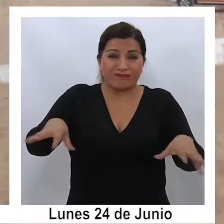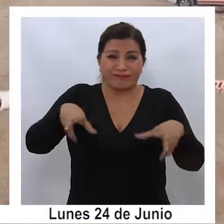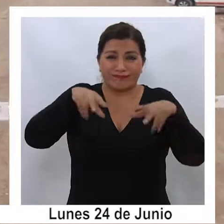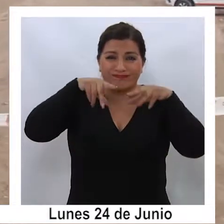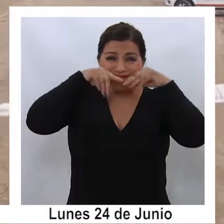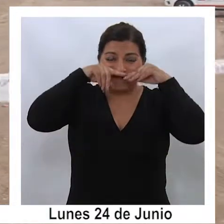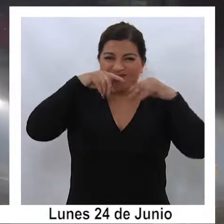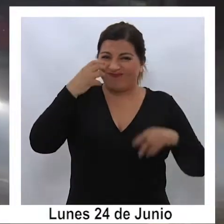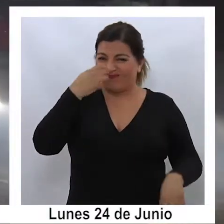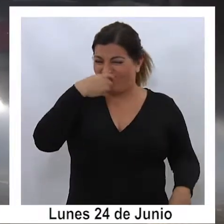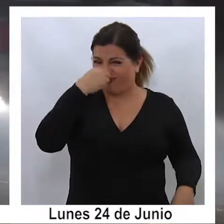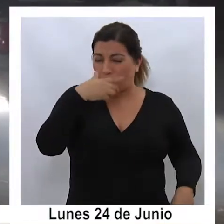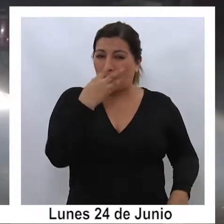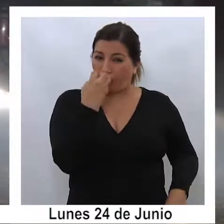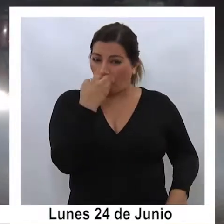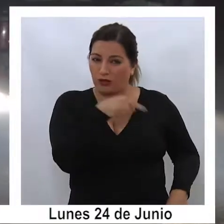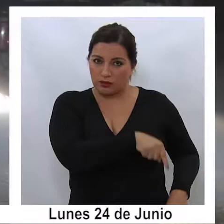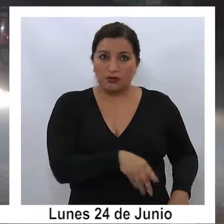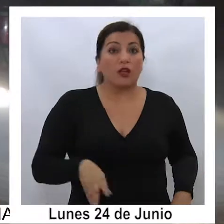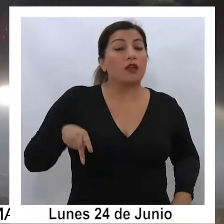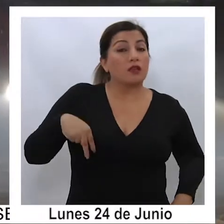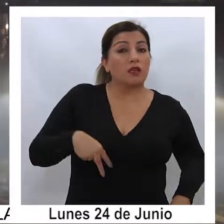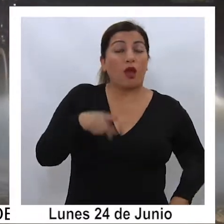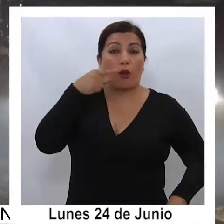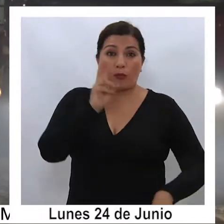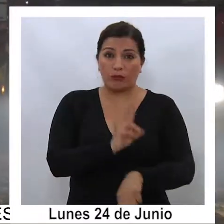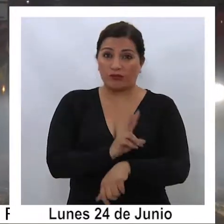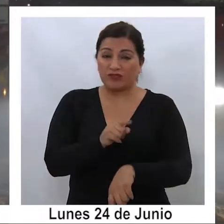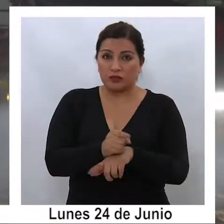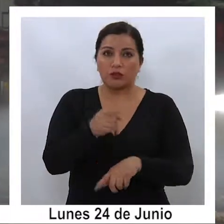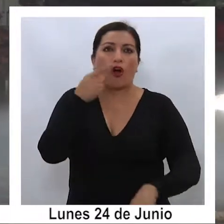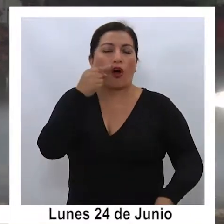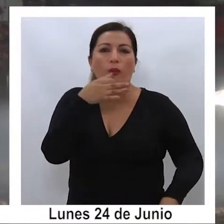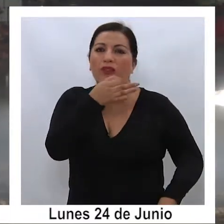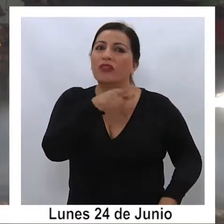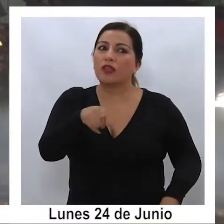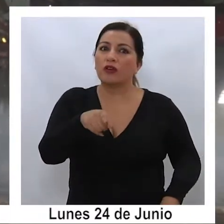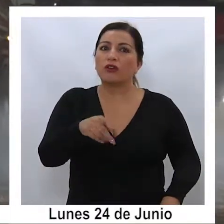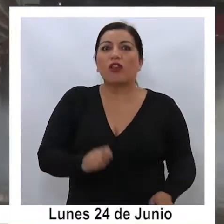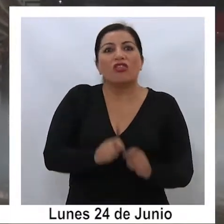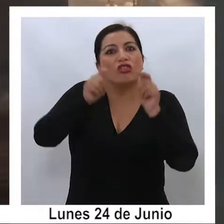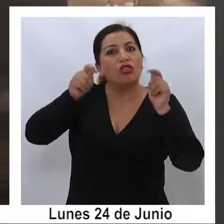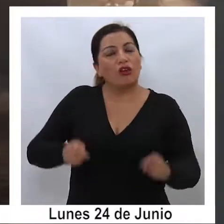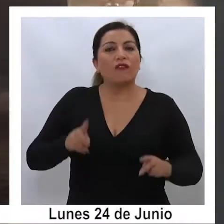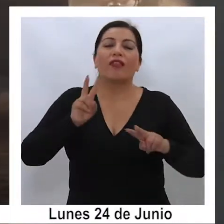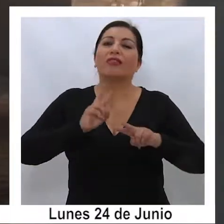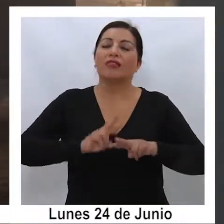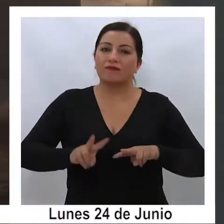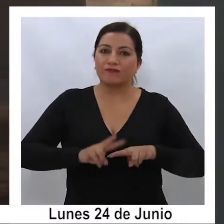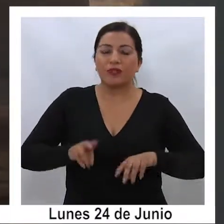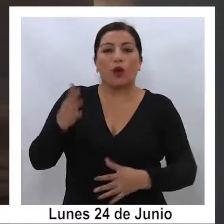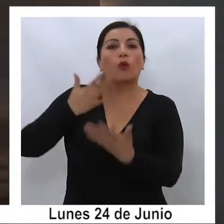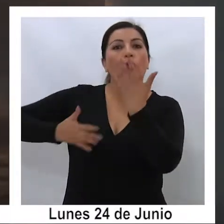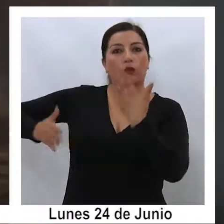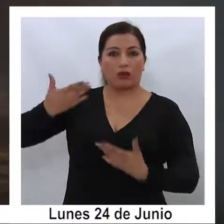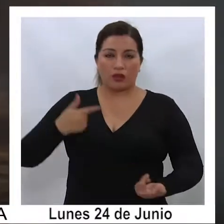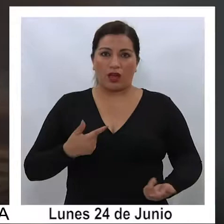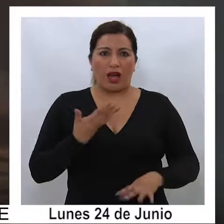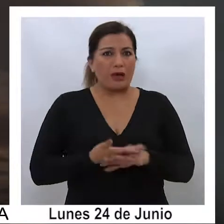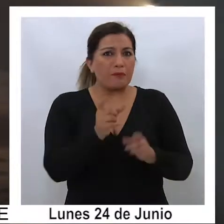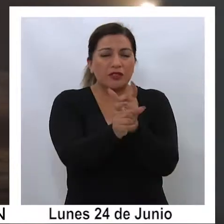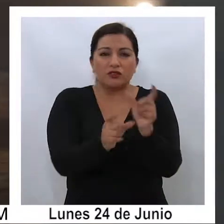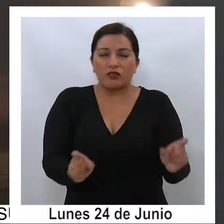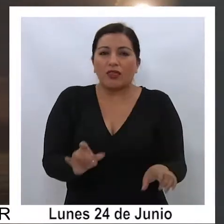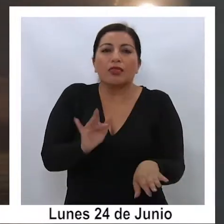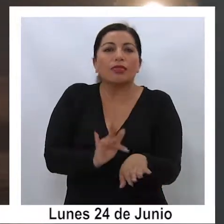no estaban siendo consideradas. Y acá el profesor habló con respecto de que estas medidas eran en el doble, en el doble. sea, tenemos hoy en día gente que está